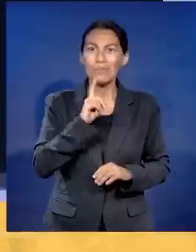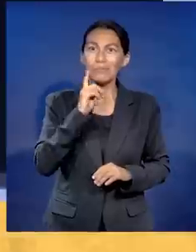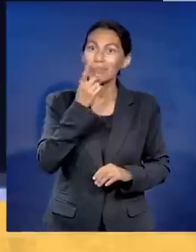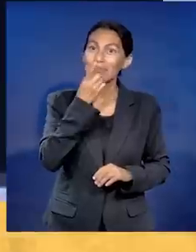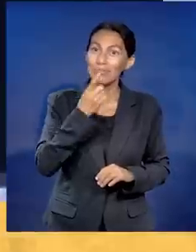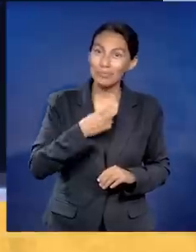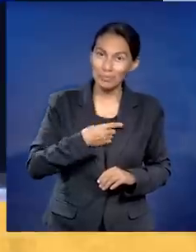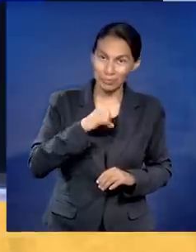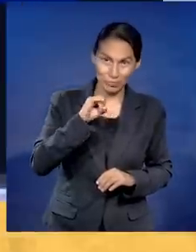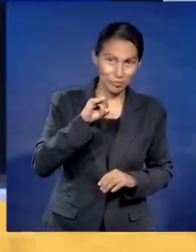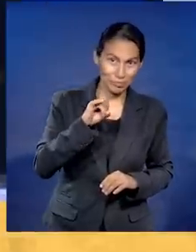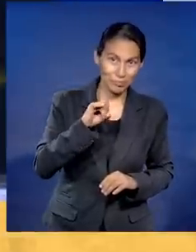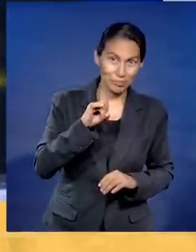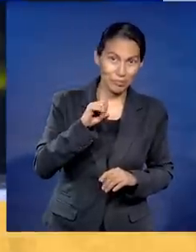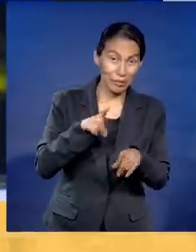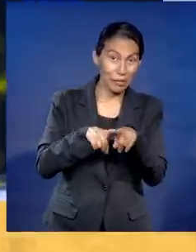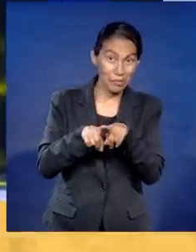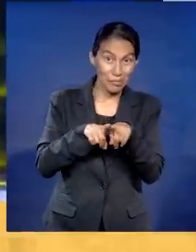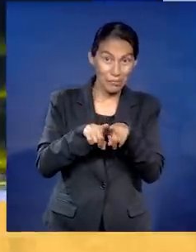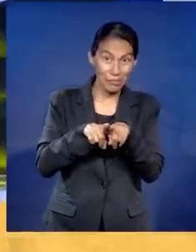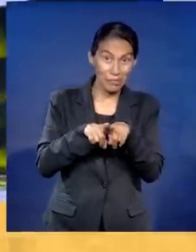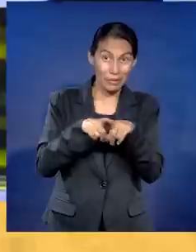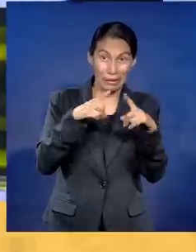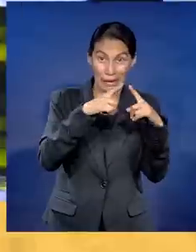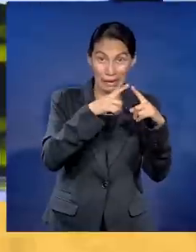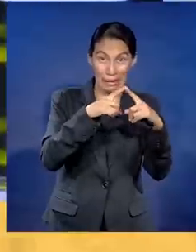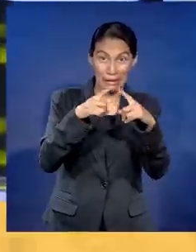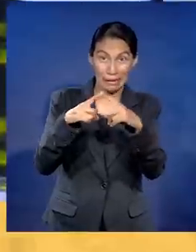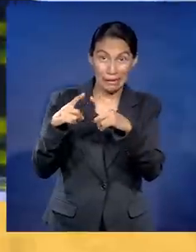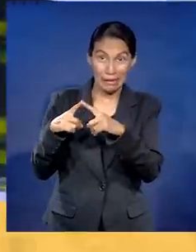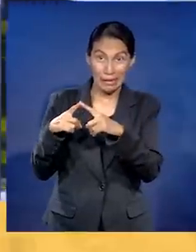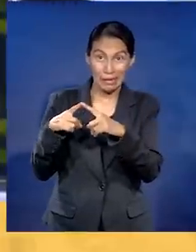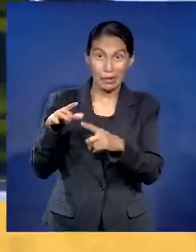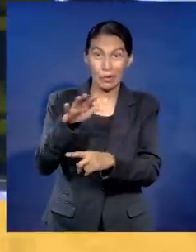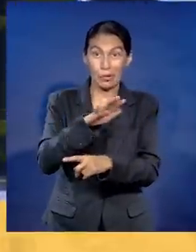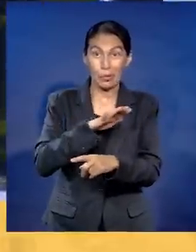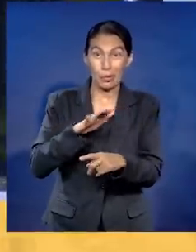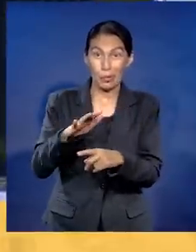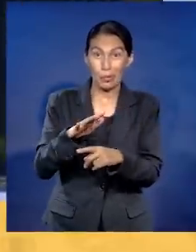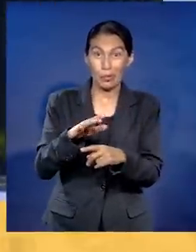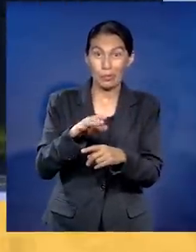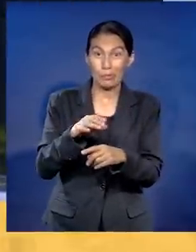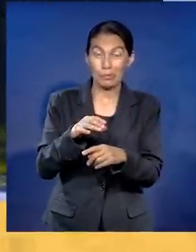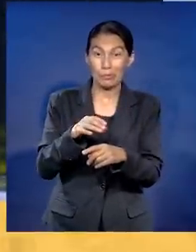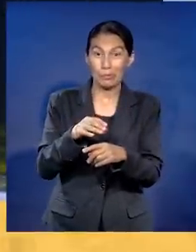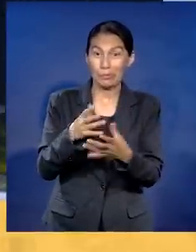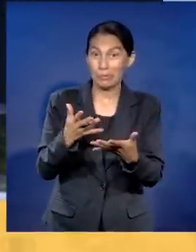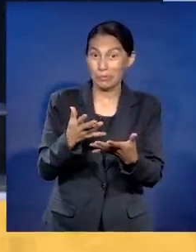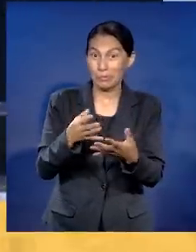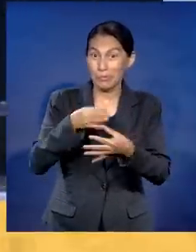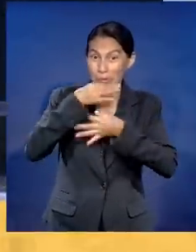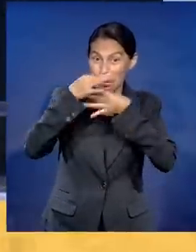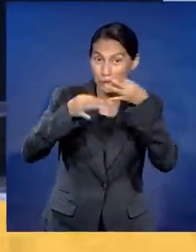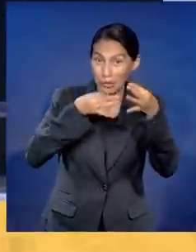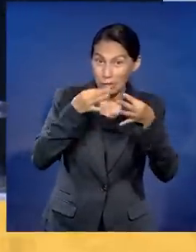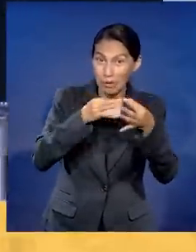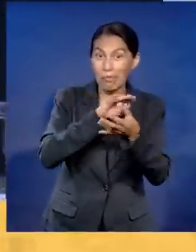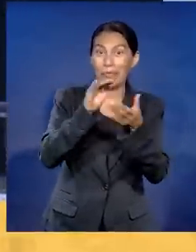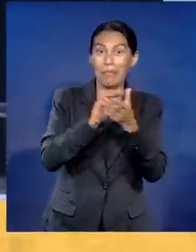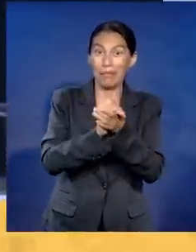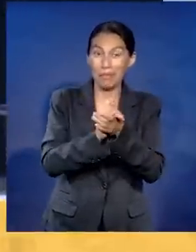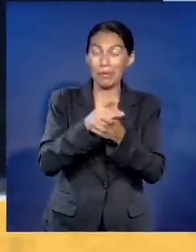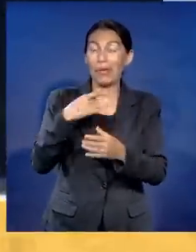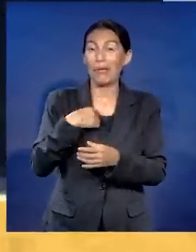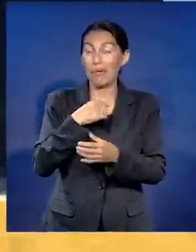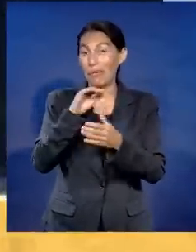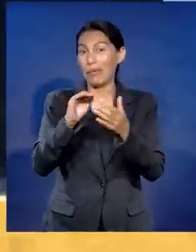finalmente ya la muchacha me dijo que sí. Pobres hermanos del distrito, todos mis sermones eran de bodas. Siempre hablaba